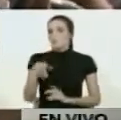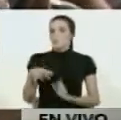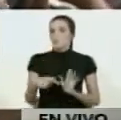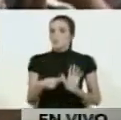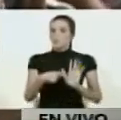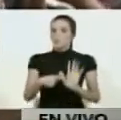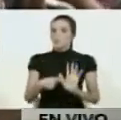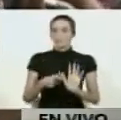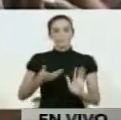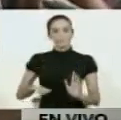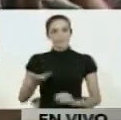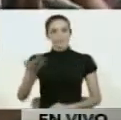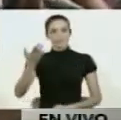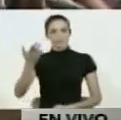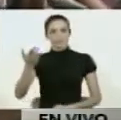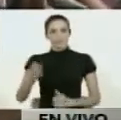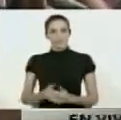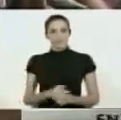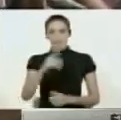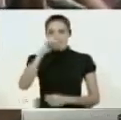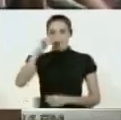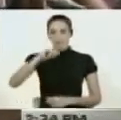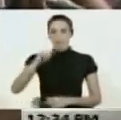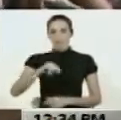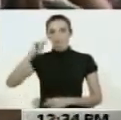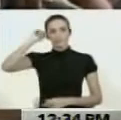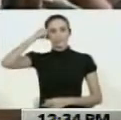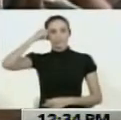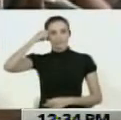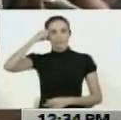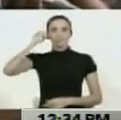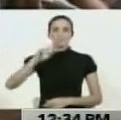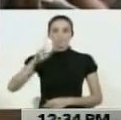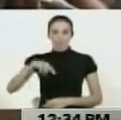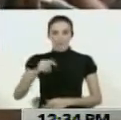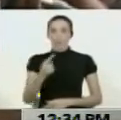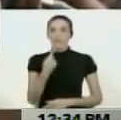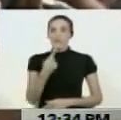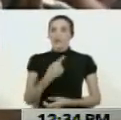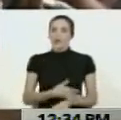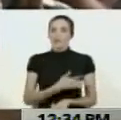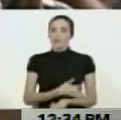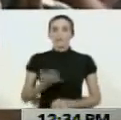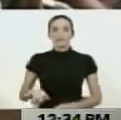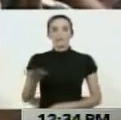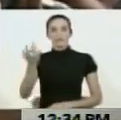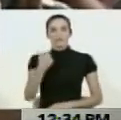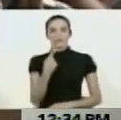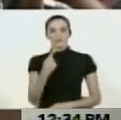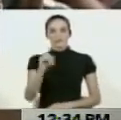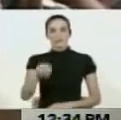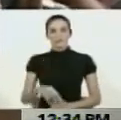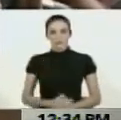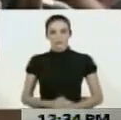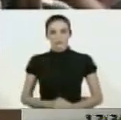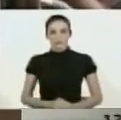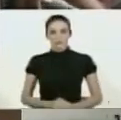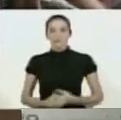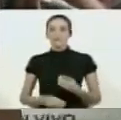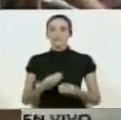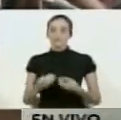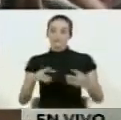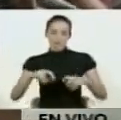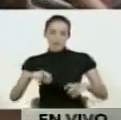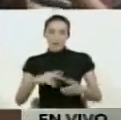mostrando fundamentalmente este año en la conmemoración, que también tú lo has mencionado y bien importante resaltarlo, se están realizando